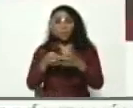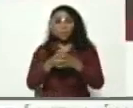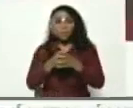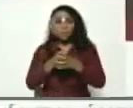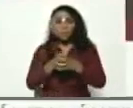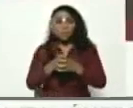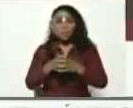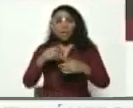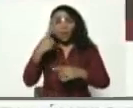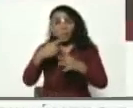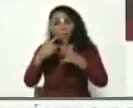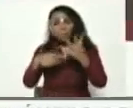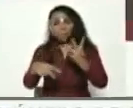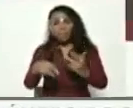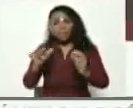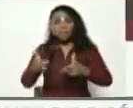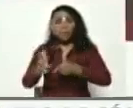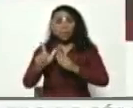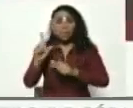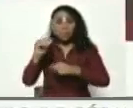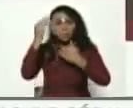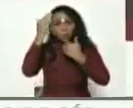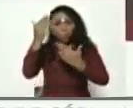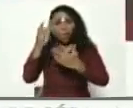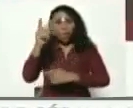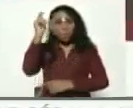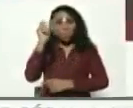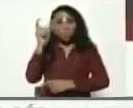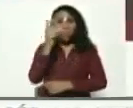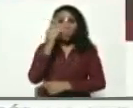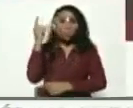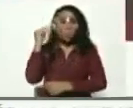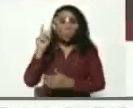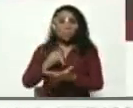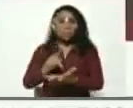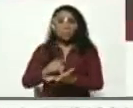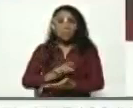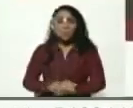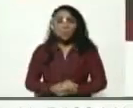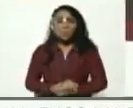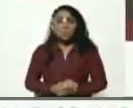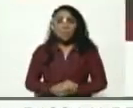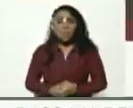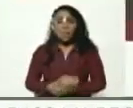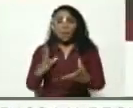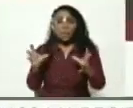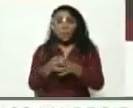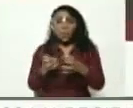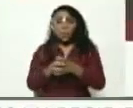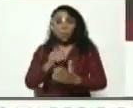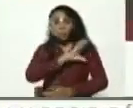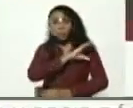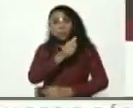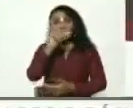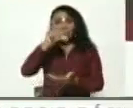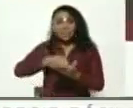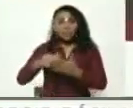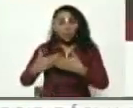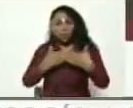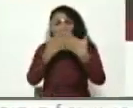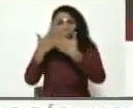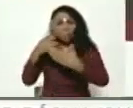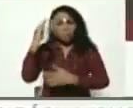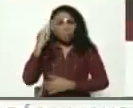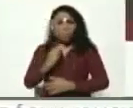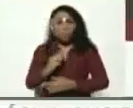Ejecutivo Nacional vayan nuestros saludos. Saludamos también a las diputadas y los diputados presentes, a la Junta Directiva del Centro de Estudios Simón Bolívar, a su